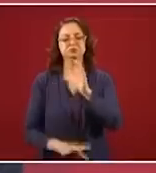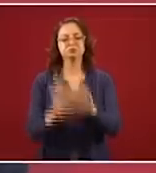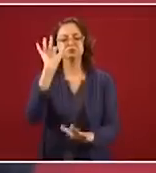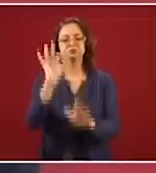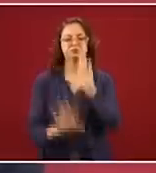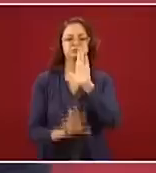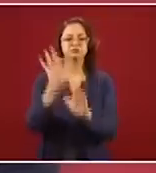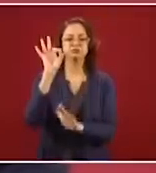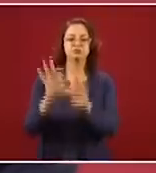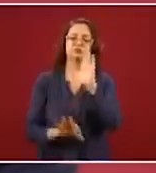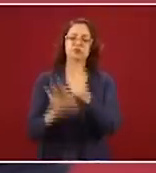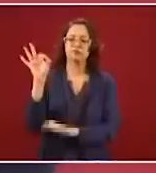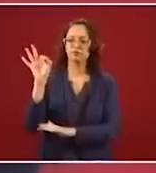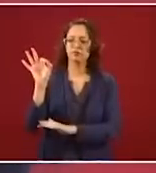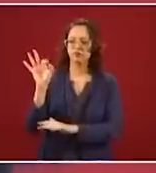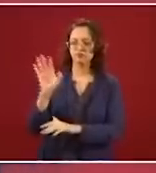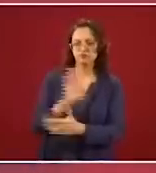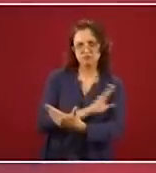y se